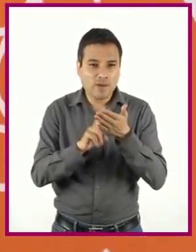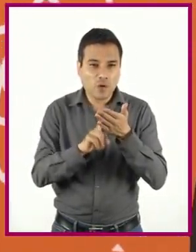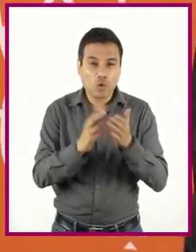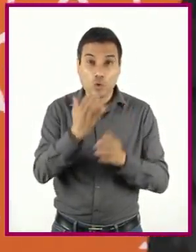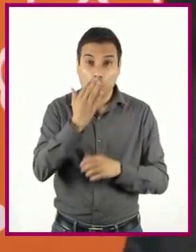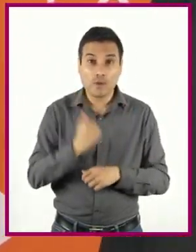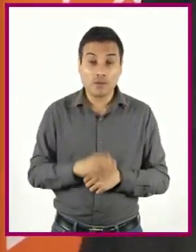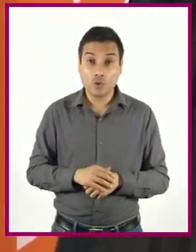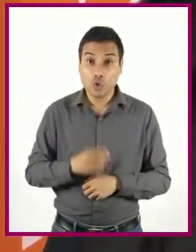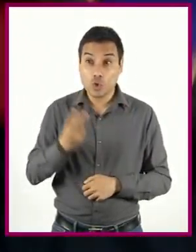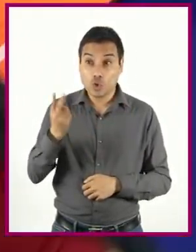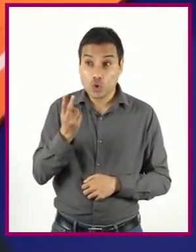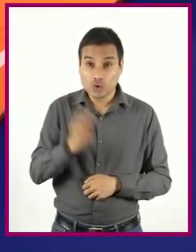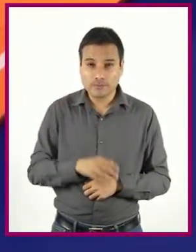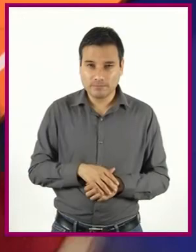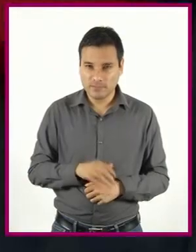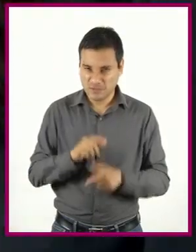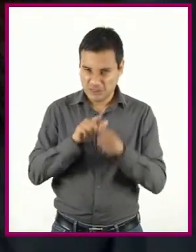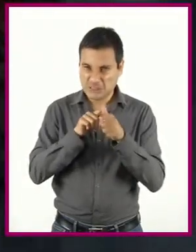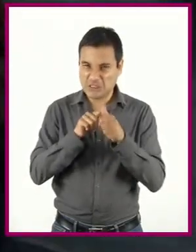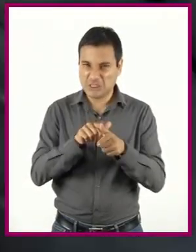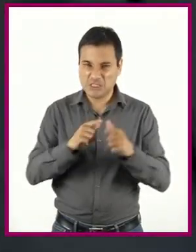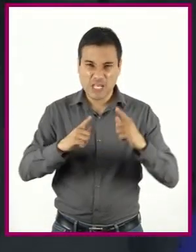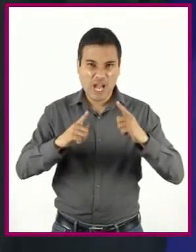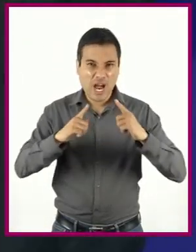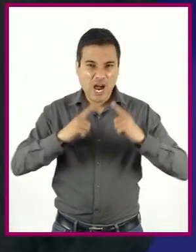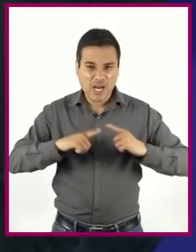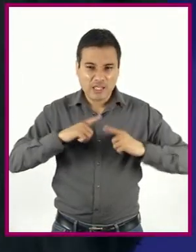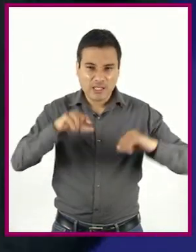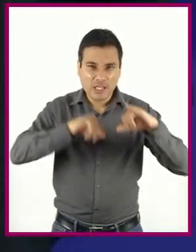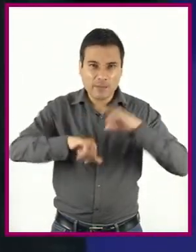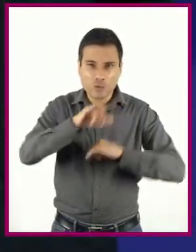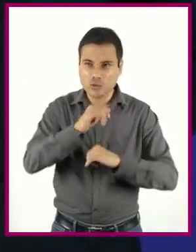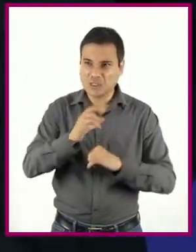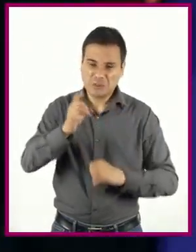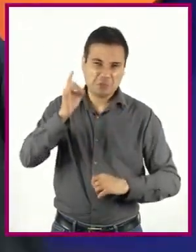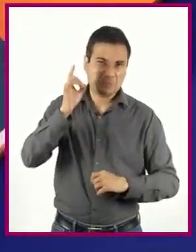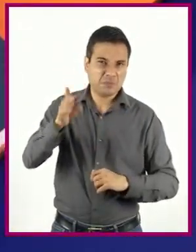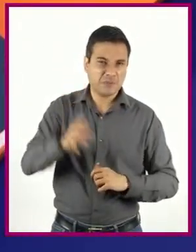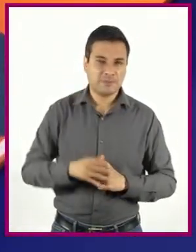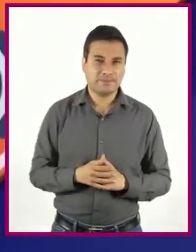seguiré luchando por acabar con los agentes químicos.